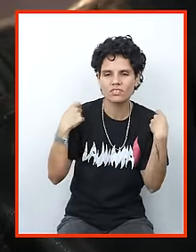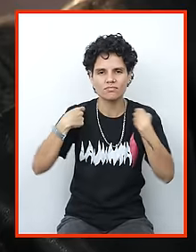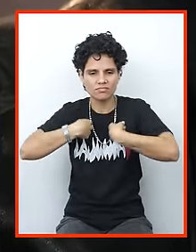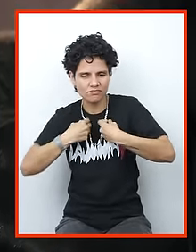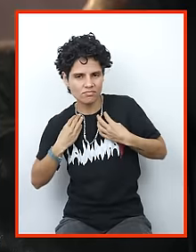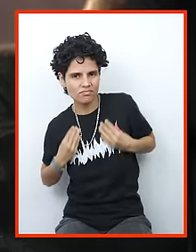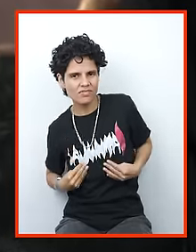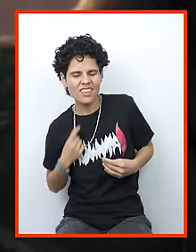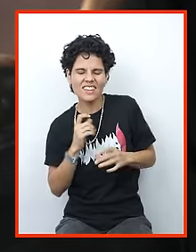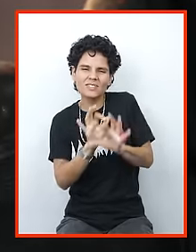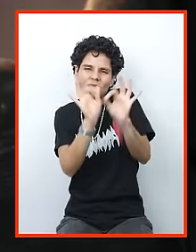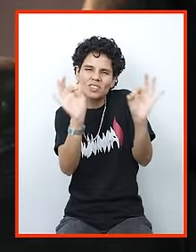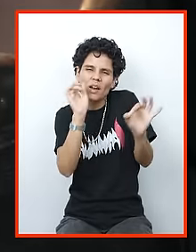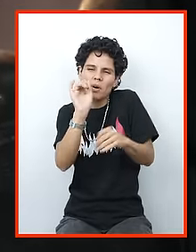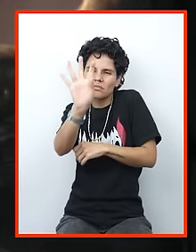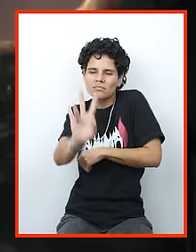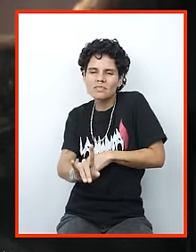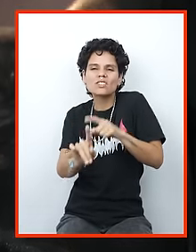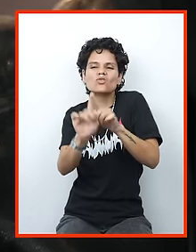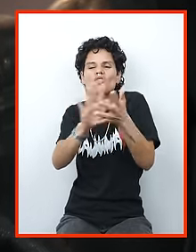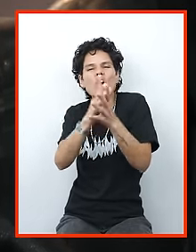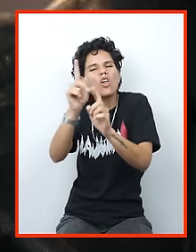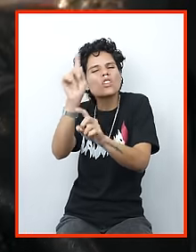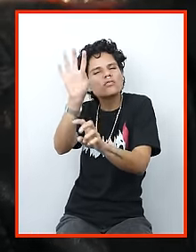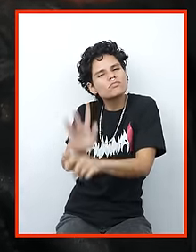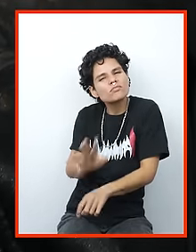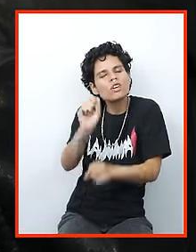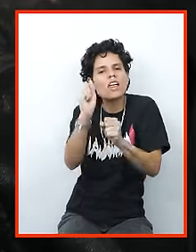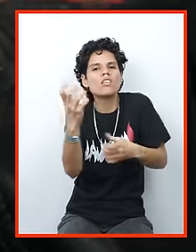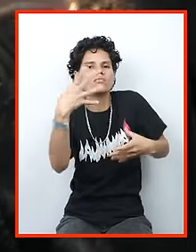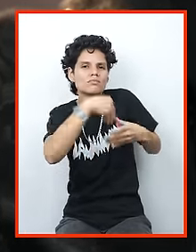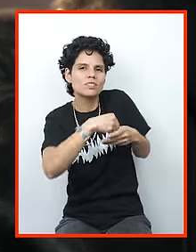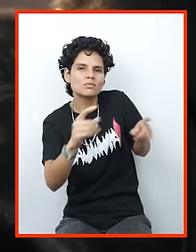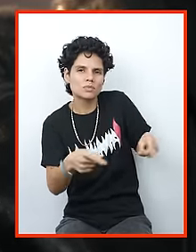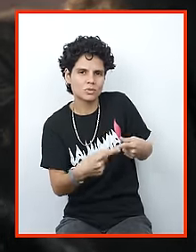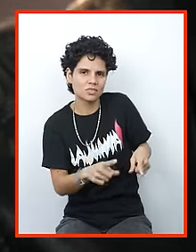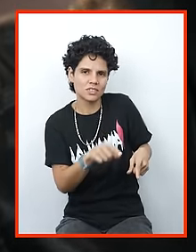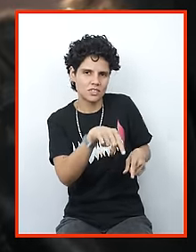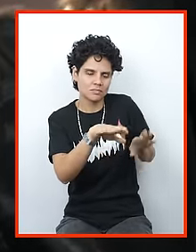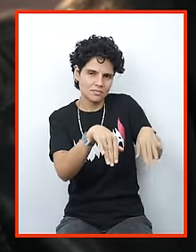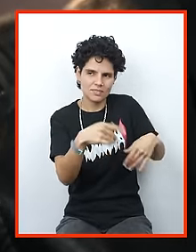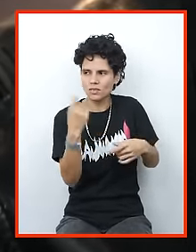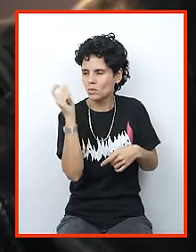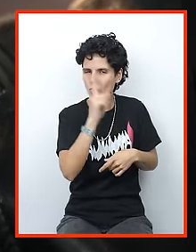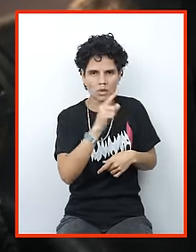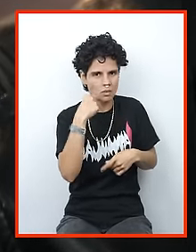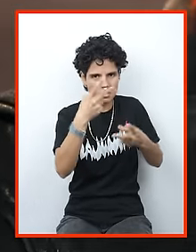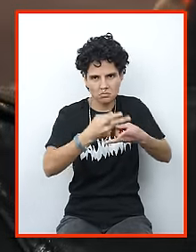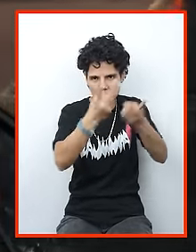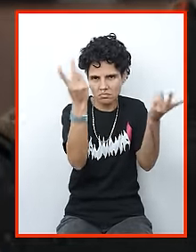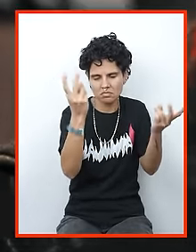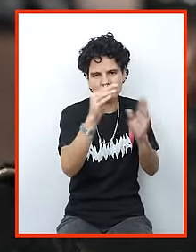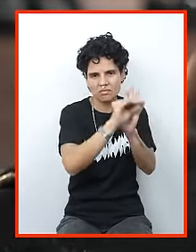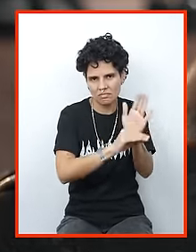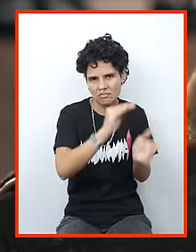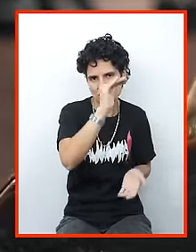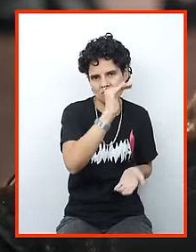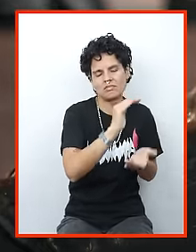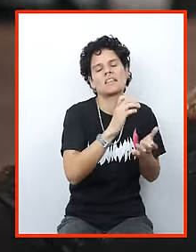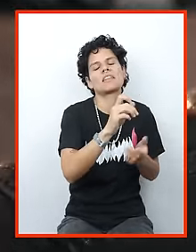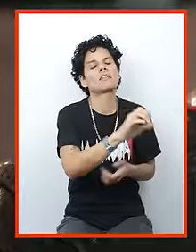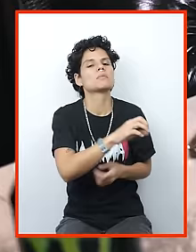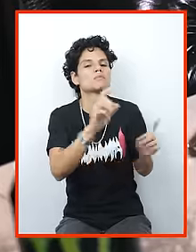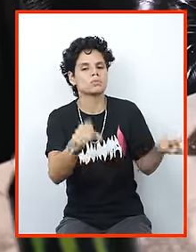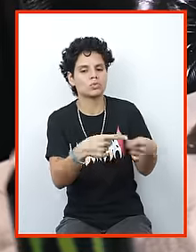jacket, y eso como que intenté meterlo al álbum como para hacer algo diferente, igual como crear un concepto que la gente pudiera identificarse o